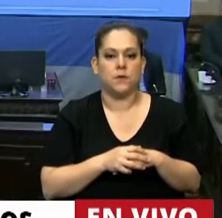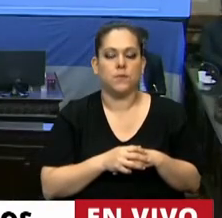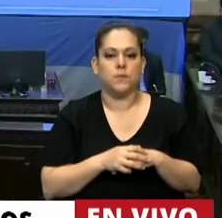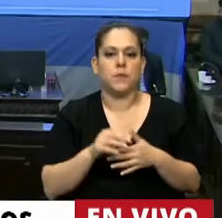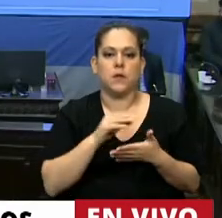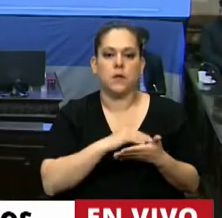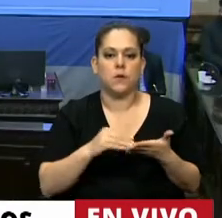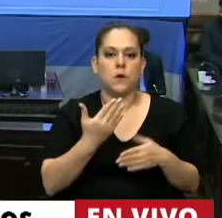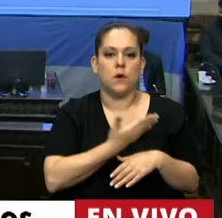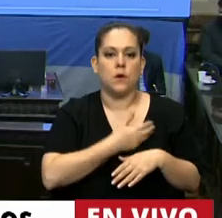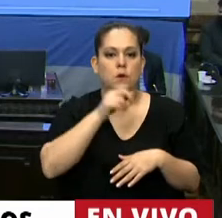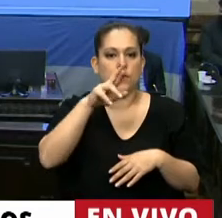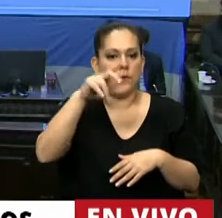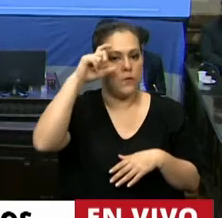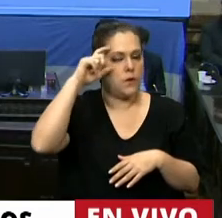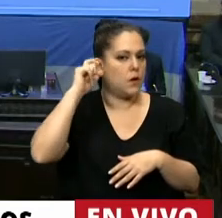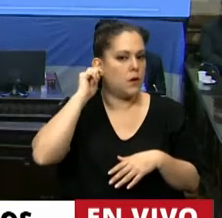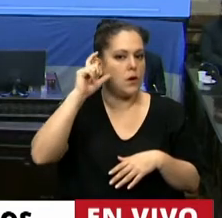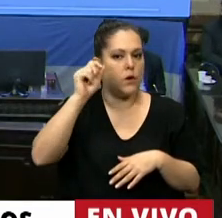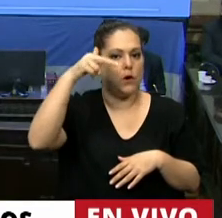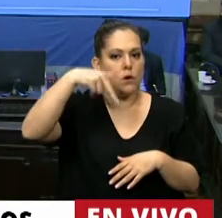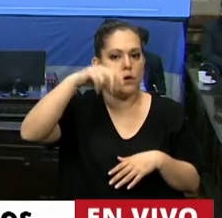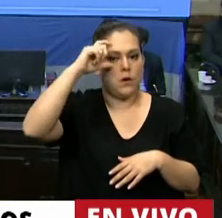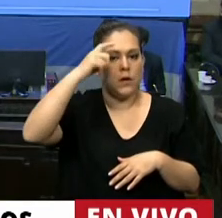Diputada Fregonese Alicia.